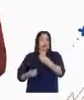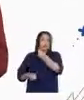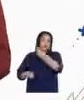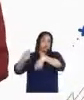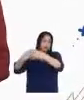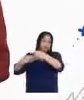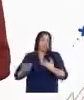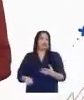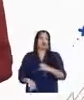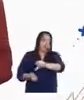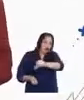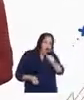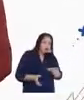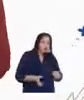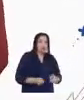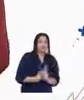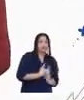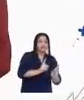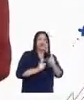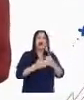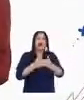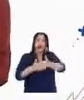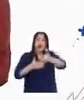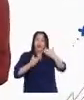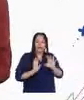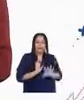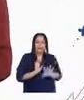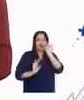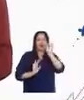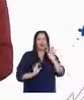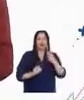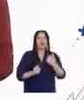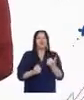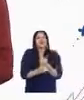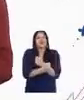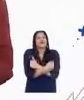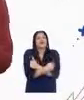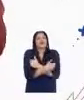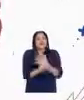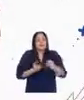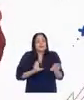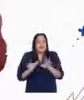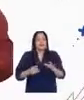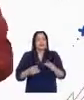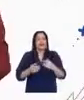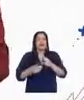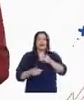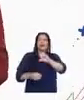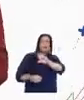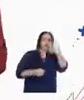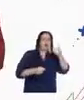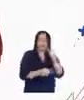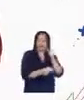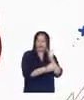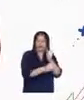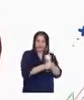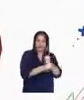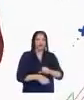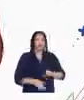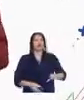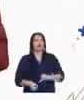en un camino indirecto, significa que antes de encontrar tu vocación final, primero tuviste otra ocupación